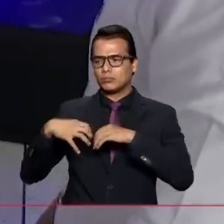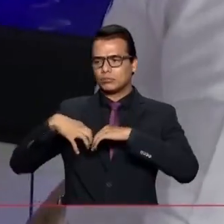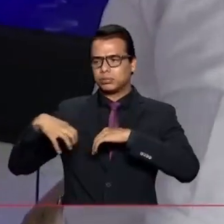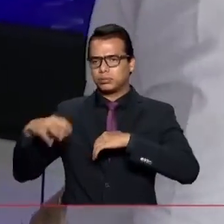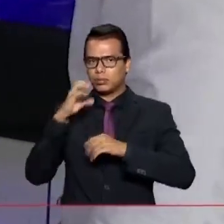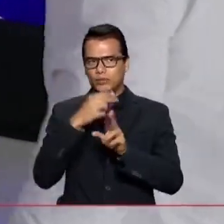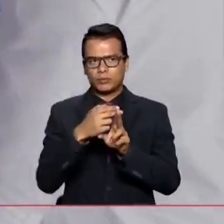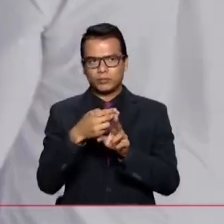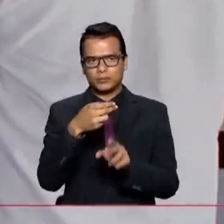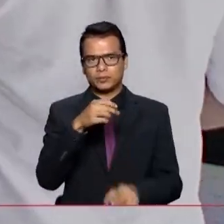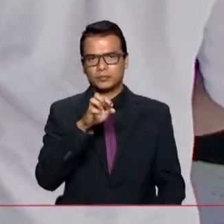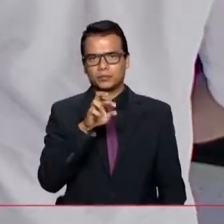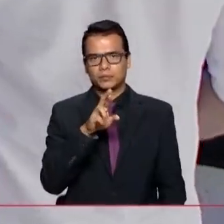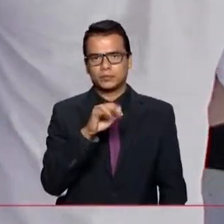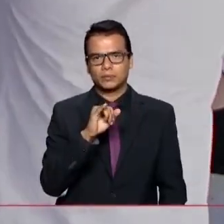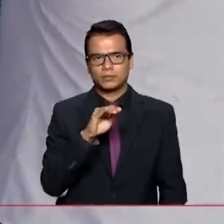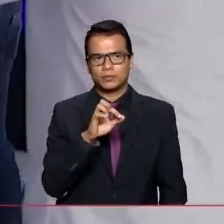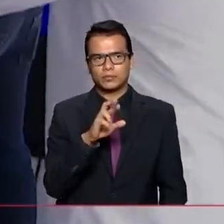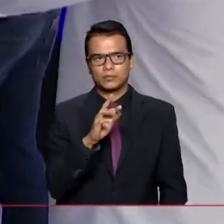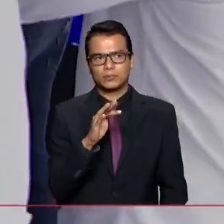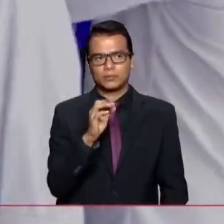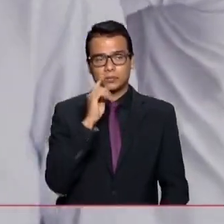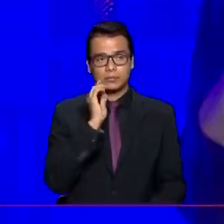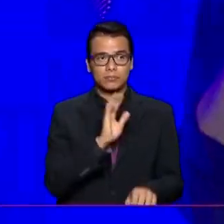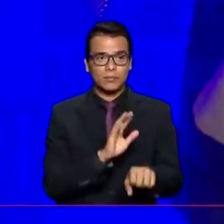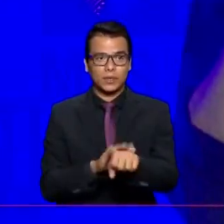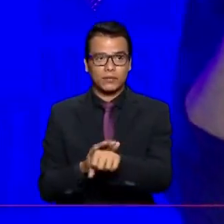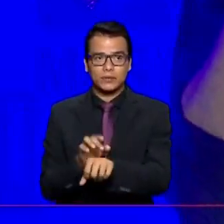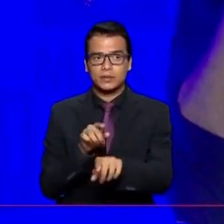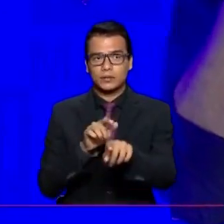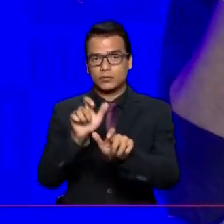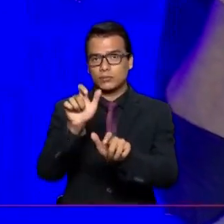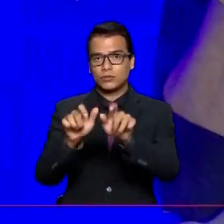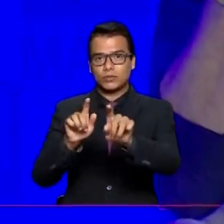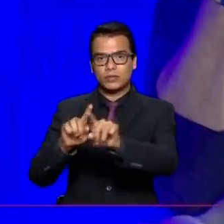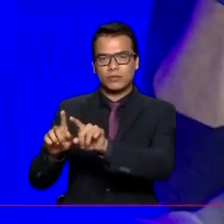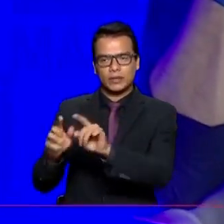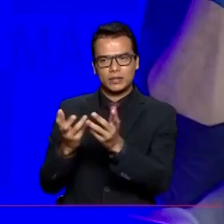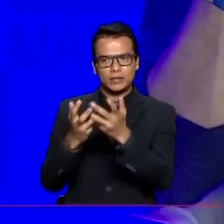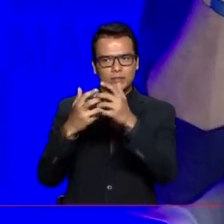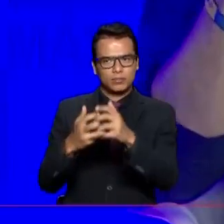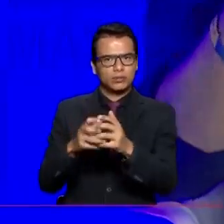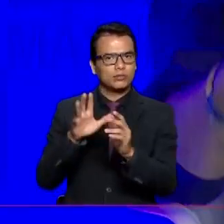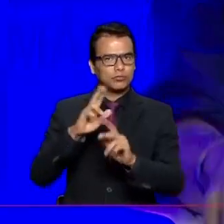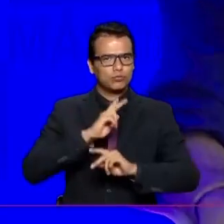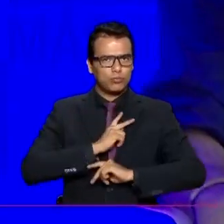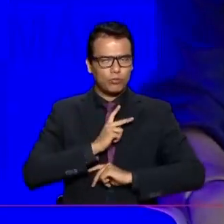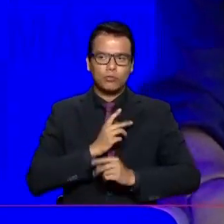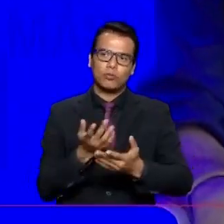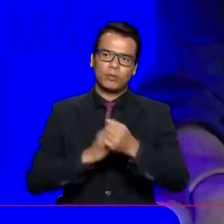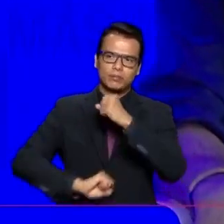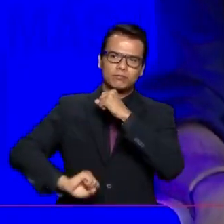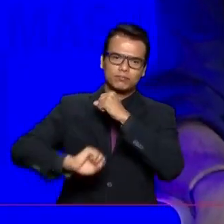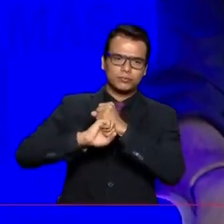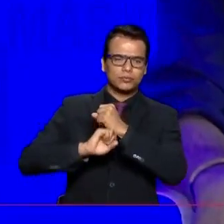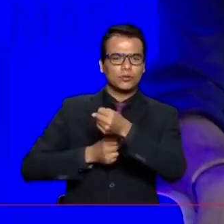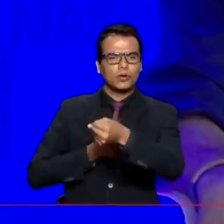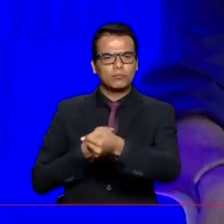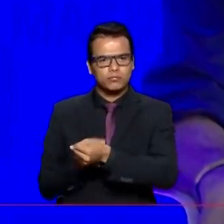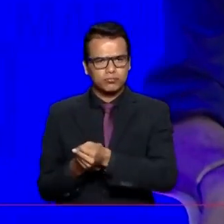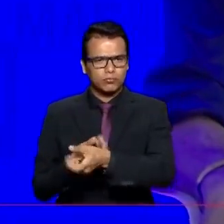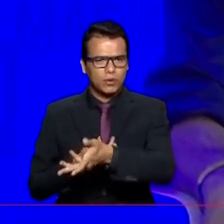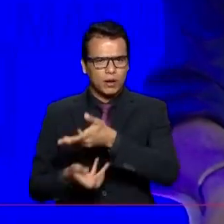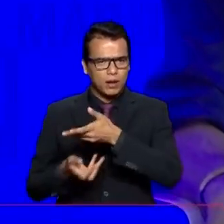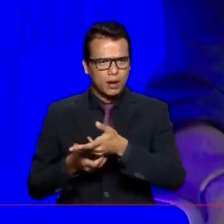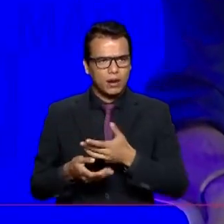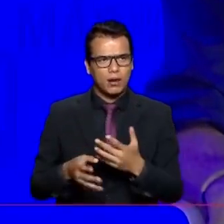Heriberto Escobar propone construir con los empresarios. Con el POT, y vuelvo e insisto, tiene que ser con ustedes. ¿Dónde les